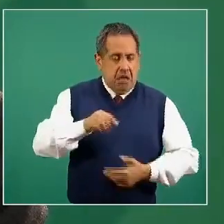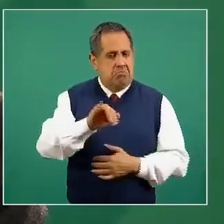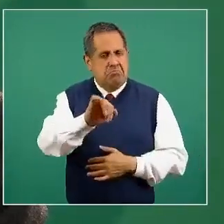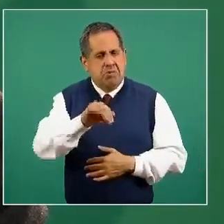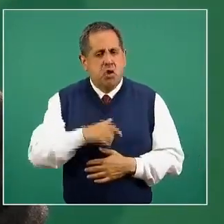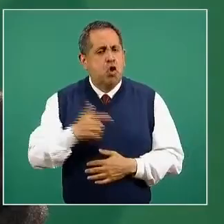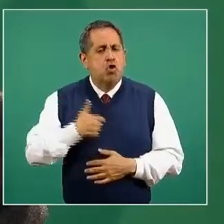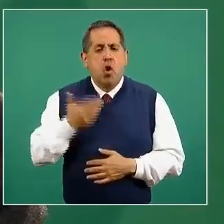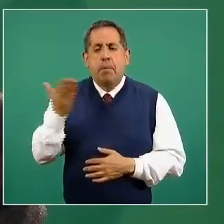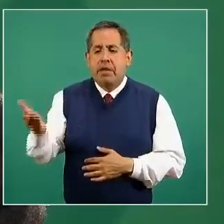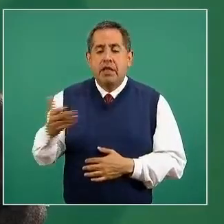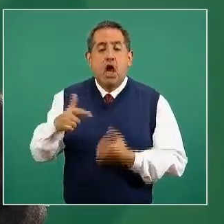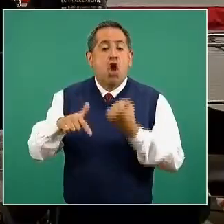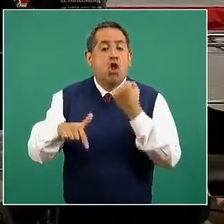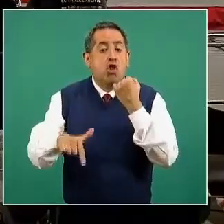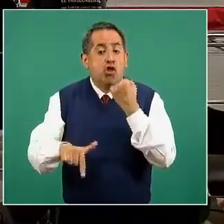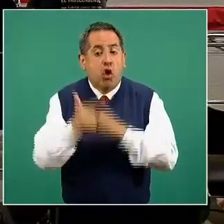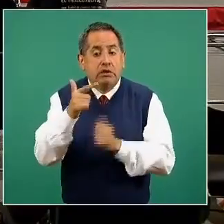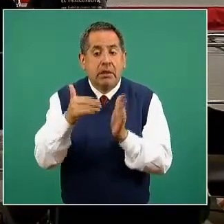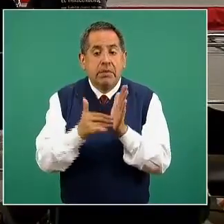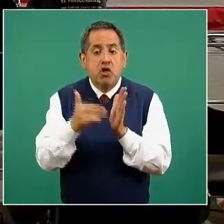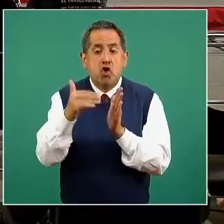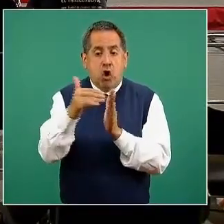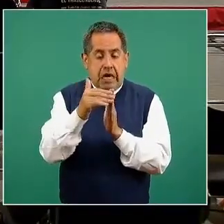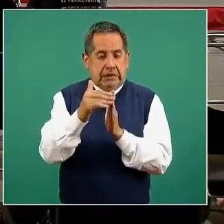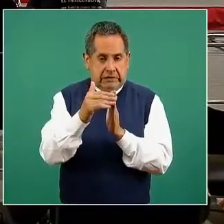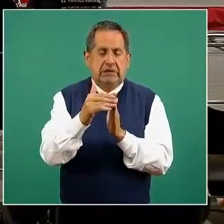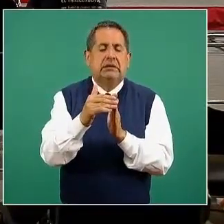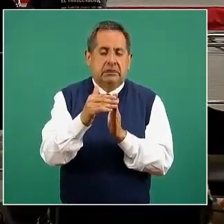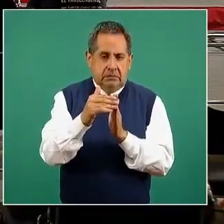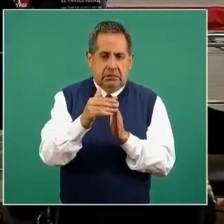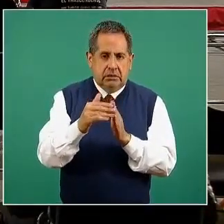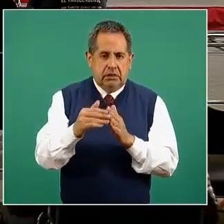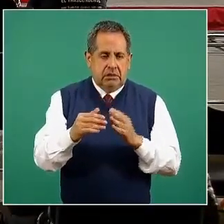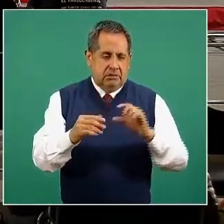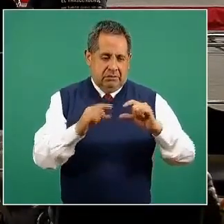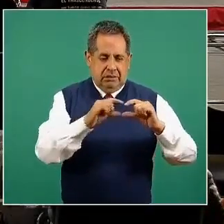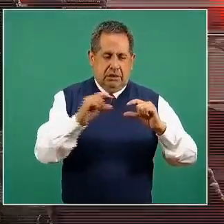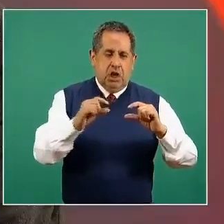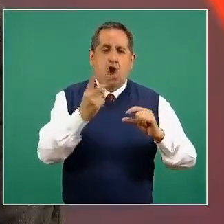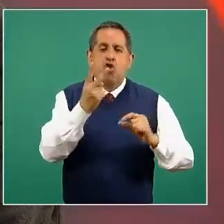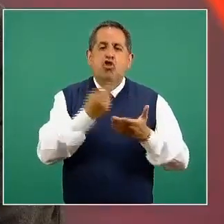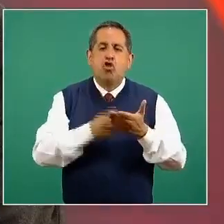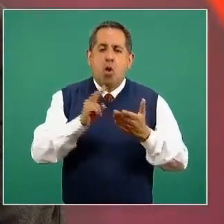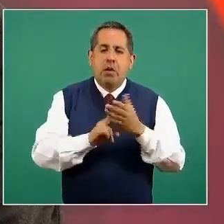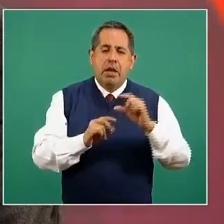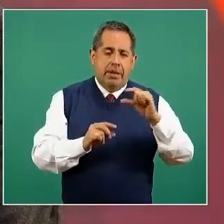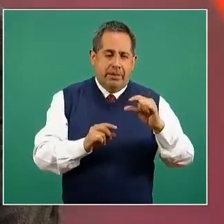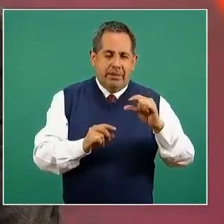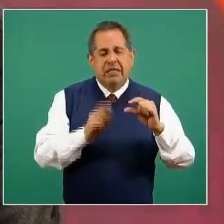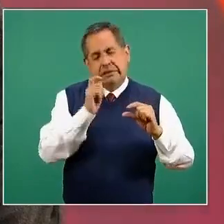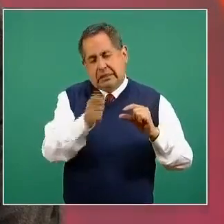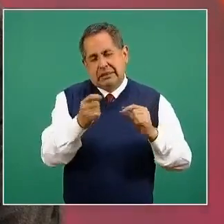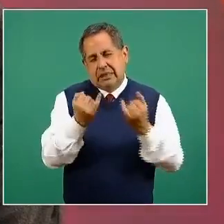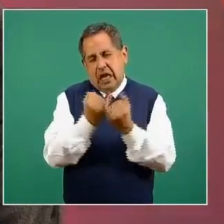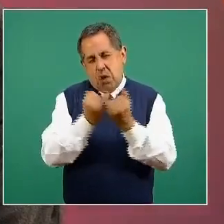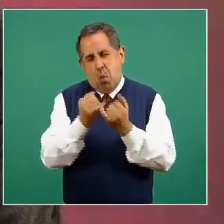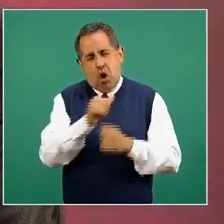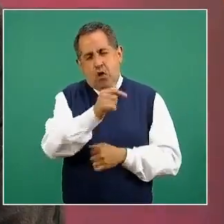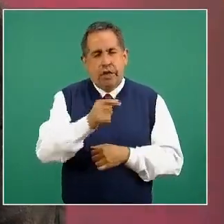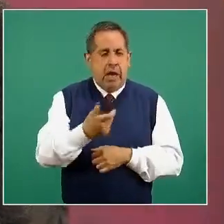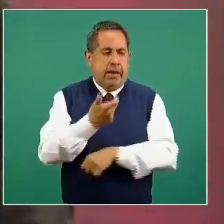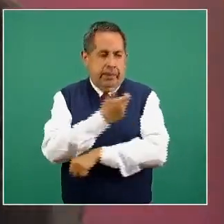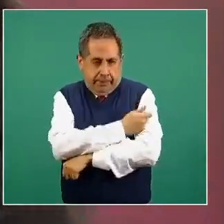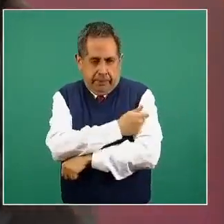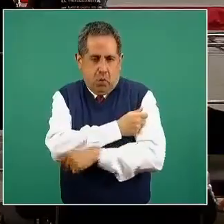fue de 12 millones de tratamientos, de esquemas de 2 dosis. La vacuna Sputnik V, como otras, requiere